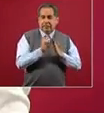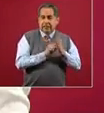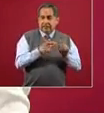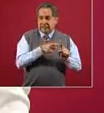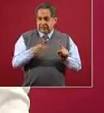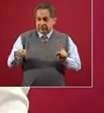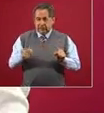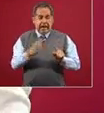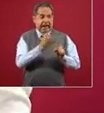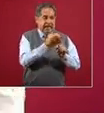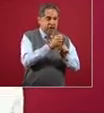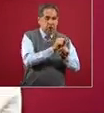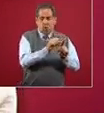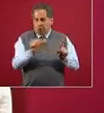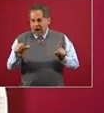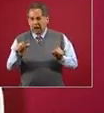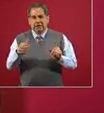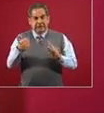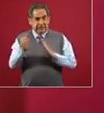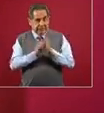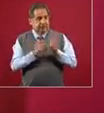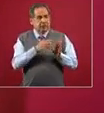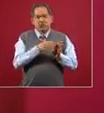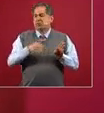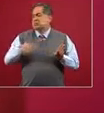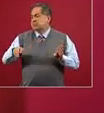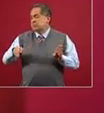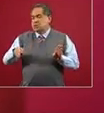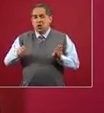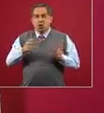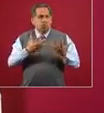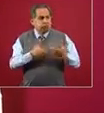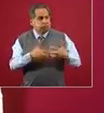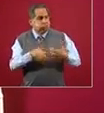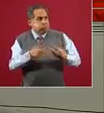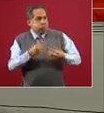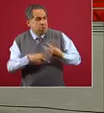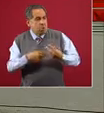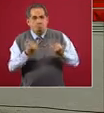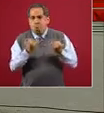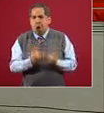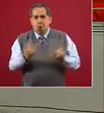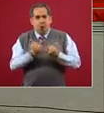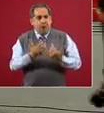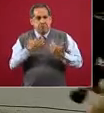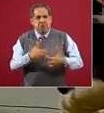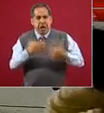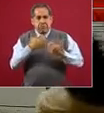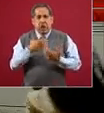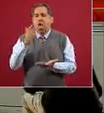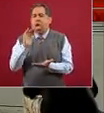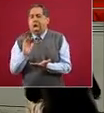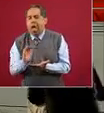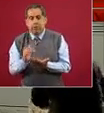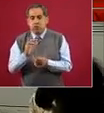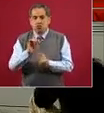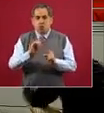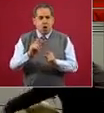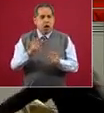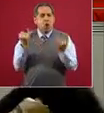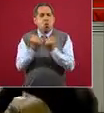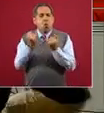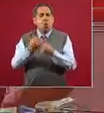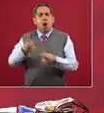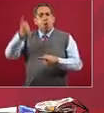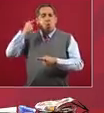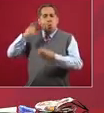este año se han mantenido los mismos niveles de producción que el año pasado, generando en el mismo periodo